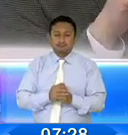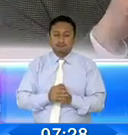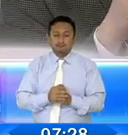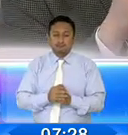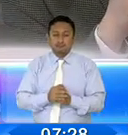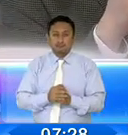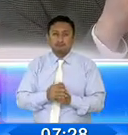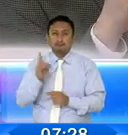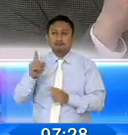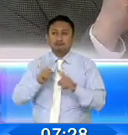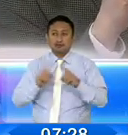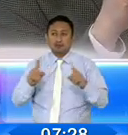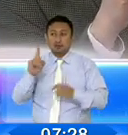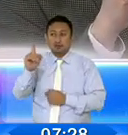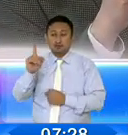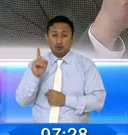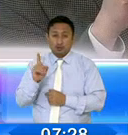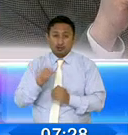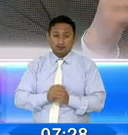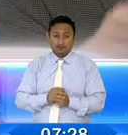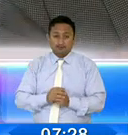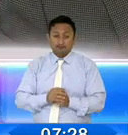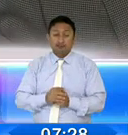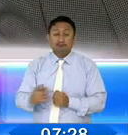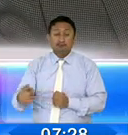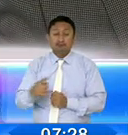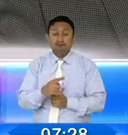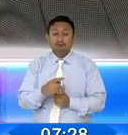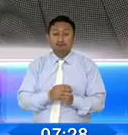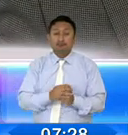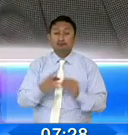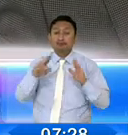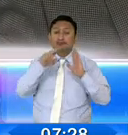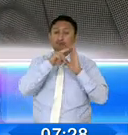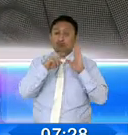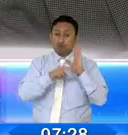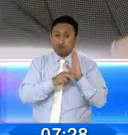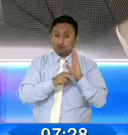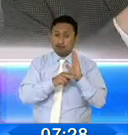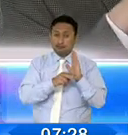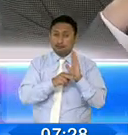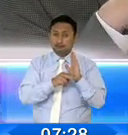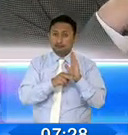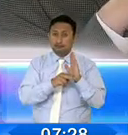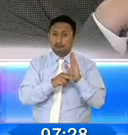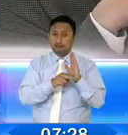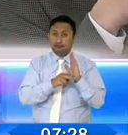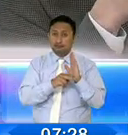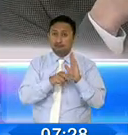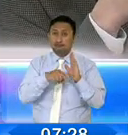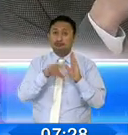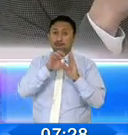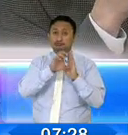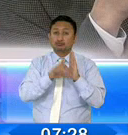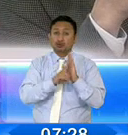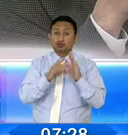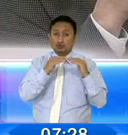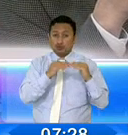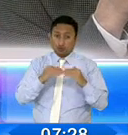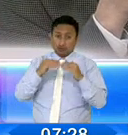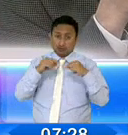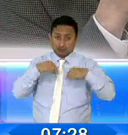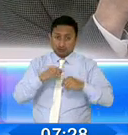Una nomás. Si incumplen la normativa vigente del Código de la Democracia, habrá